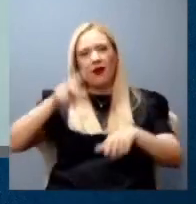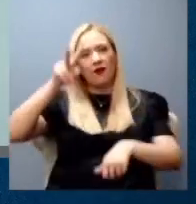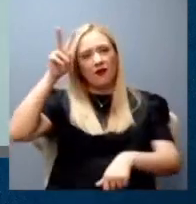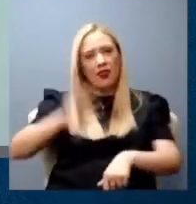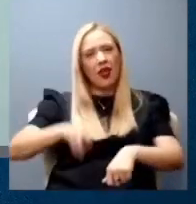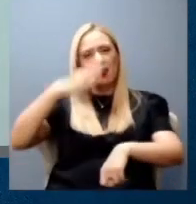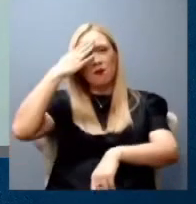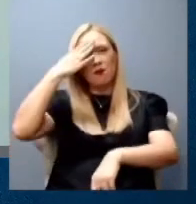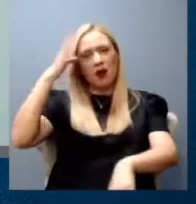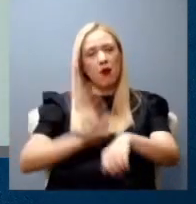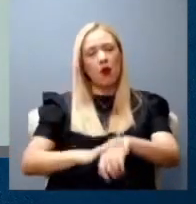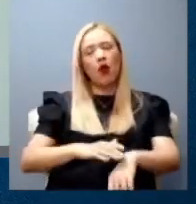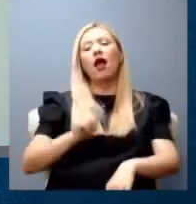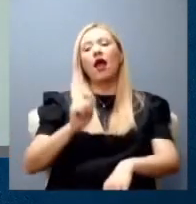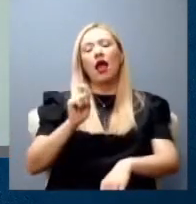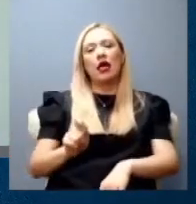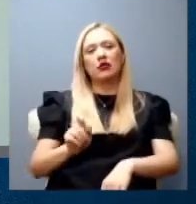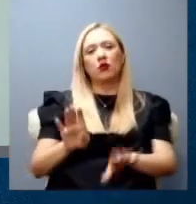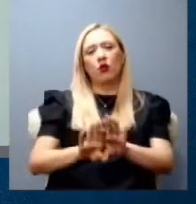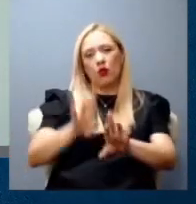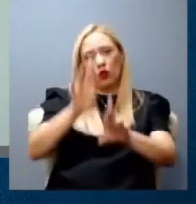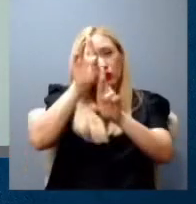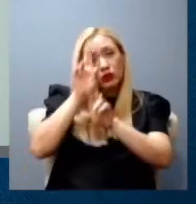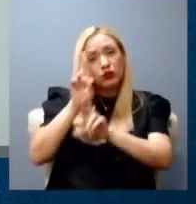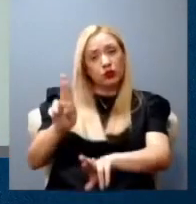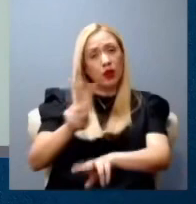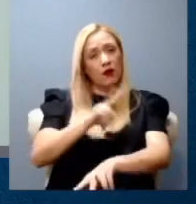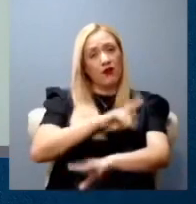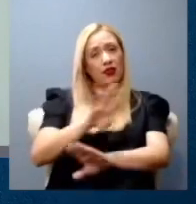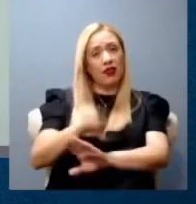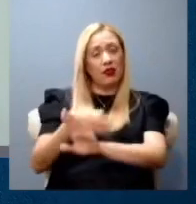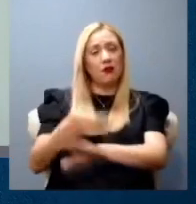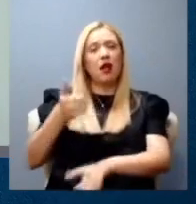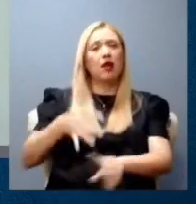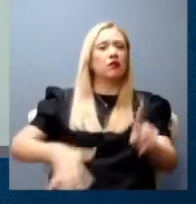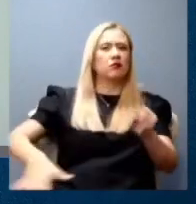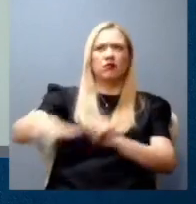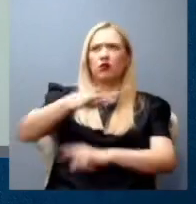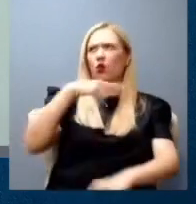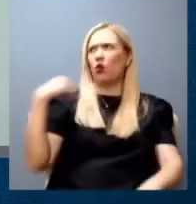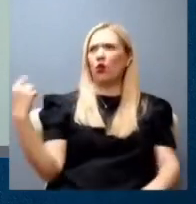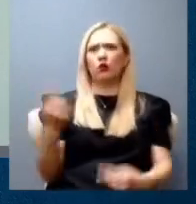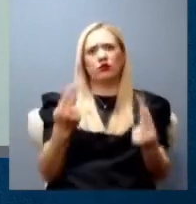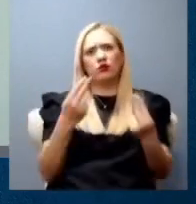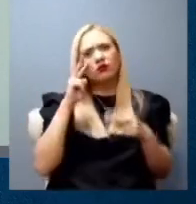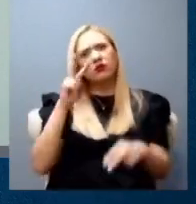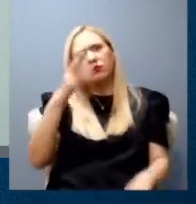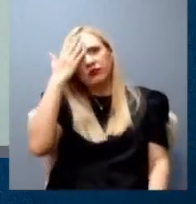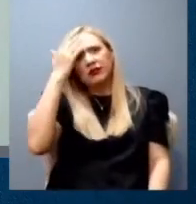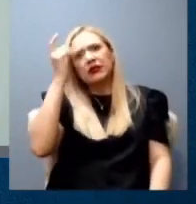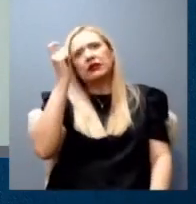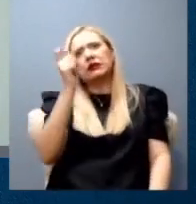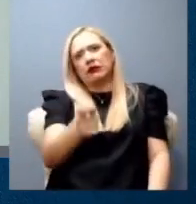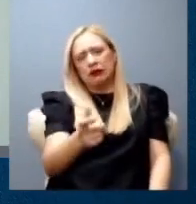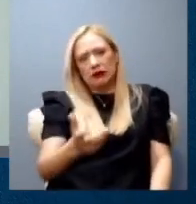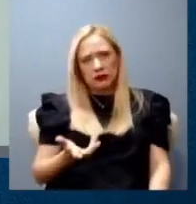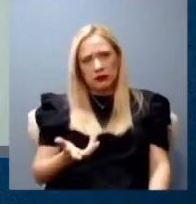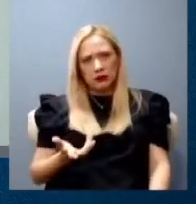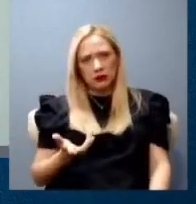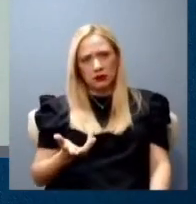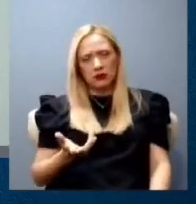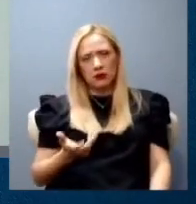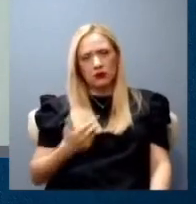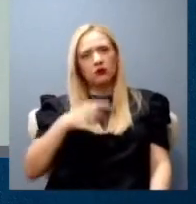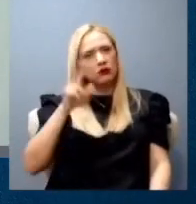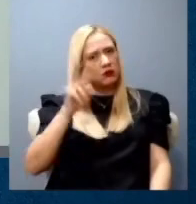memoria se les debe a ellas y ellos como víctimas, pero también a la sociedad en su conjunto. En este sentido, y me gustaría recalcar el hecho de